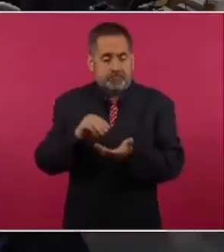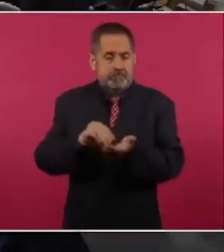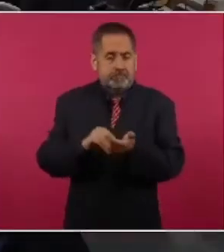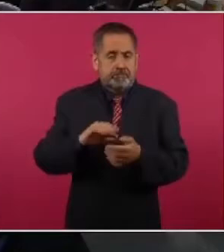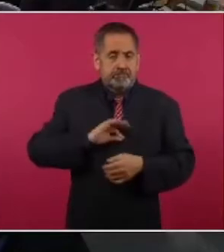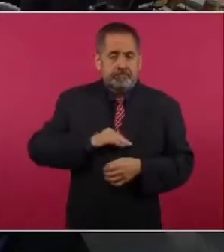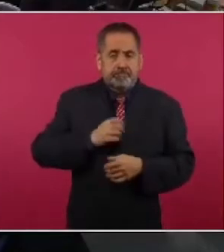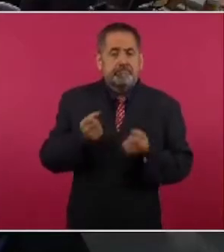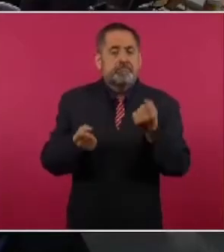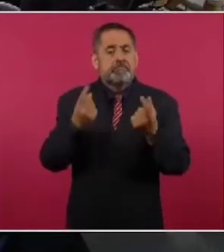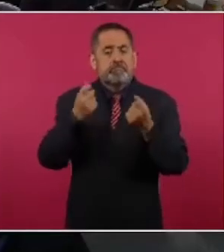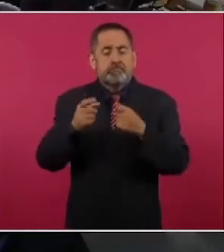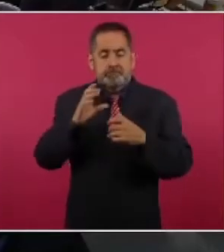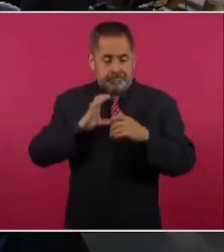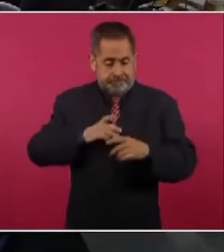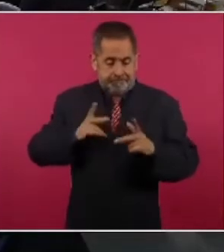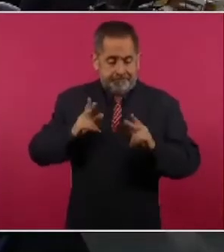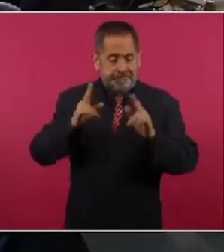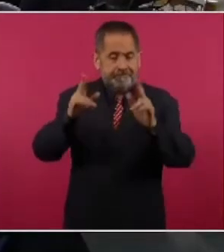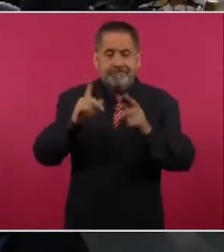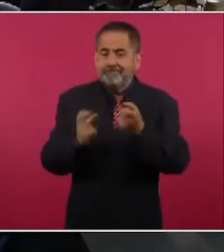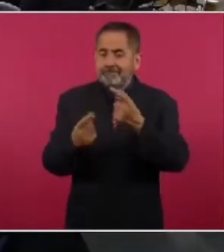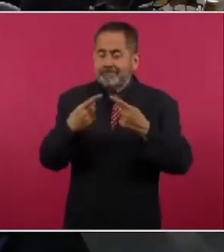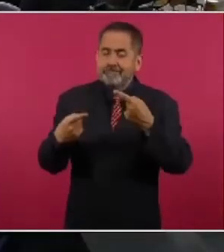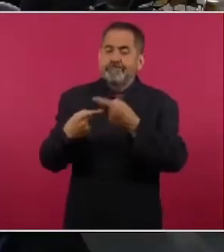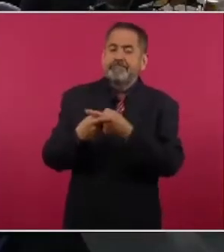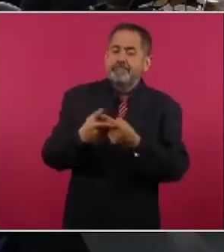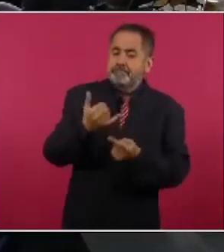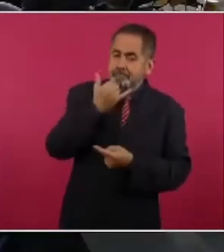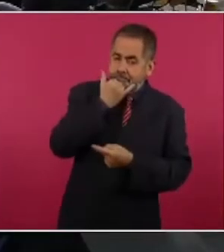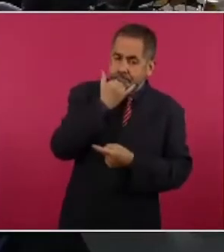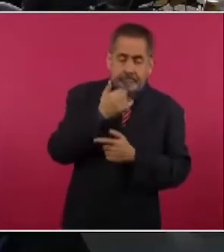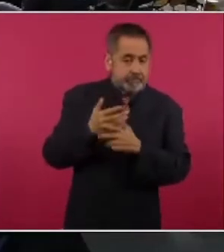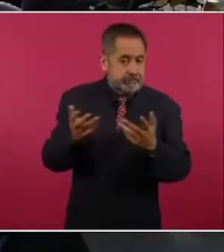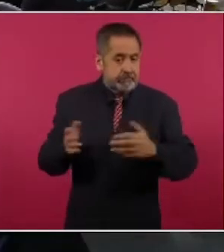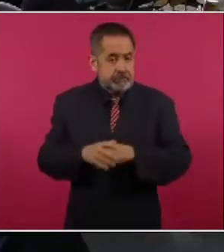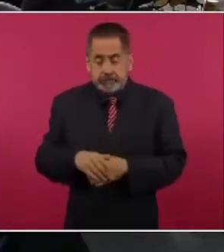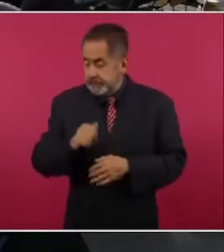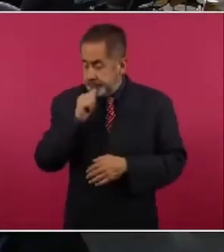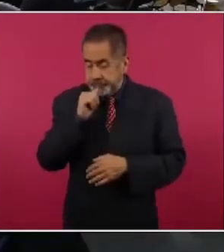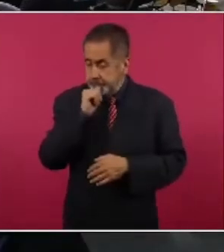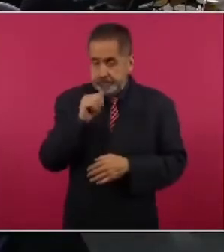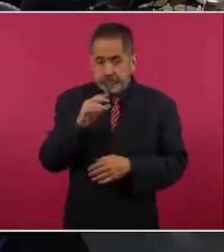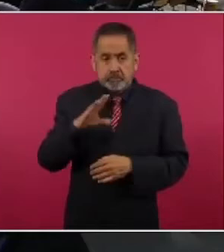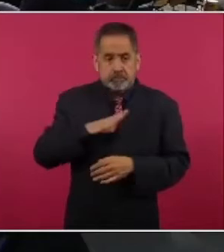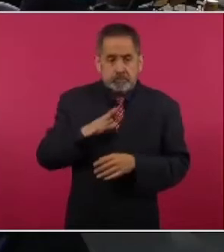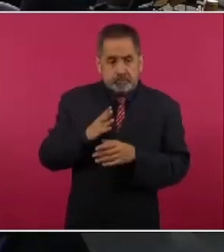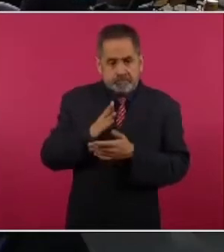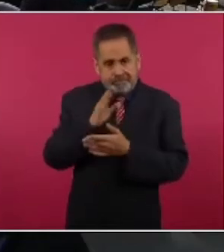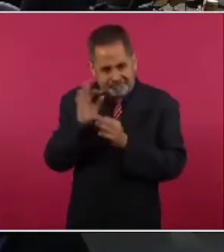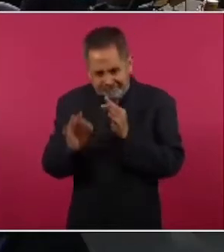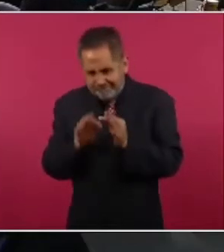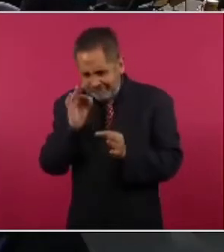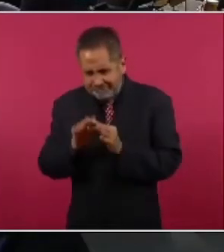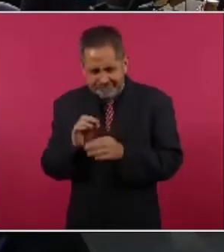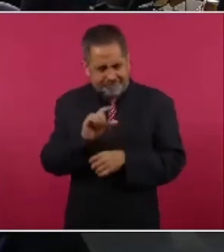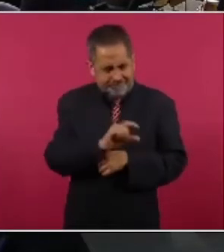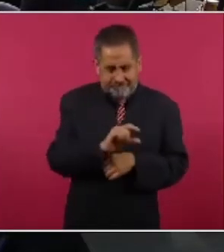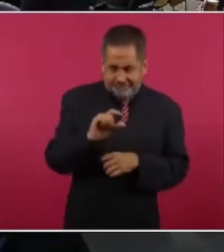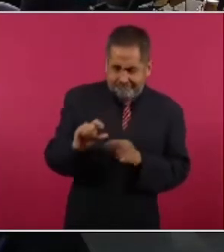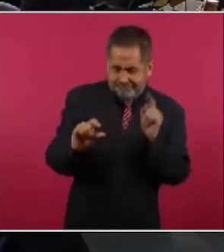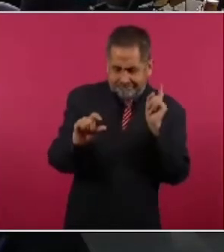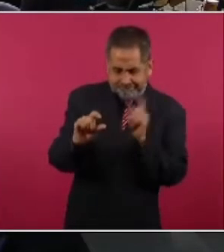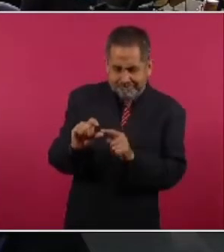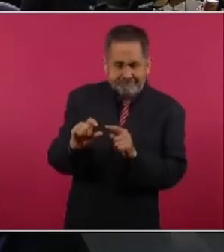para células del propio individuo que las recibe normales, porque no tenemos todavía la disección puntual de que esta es